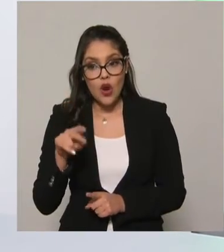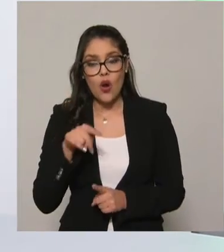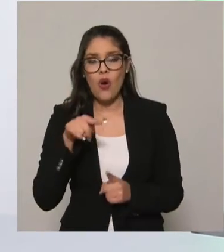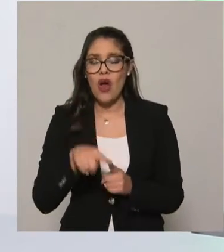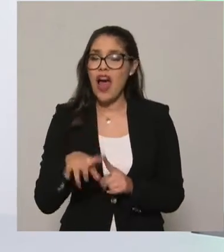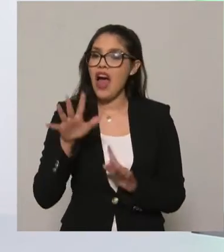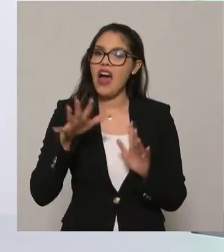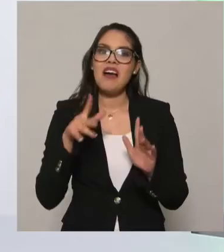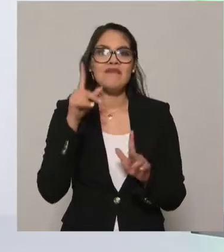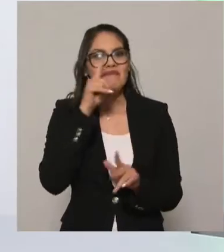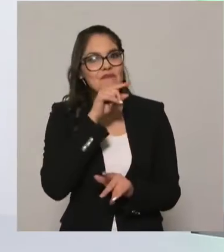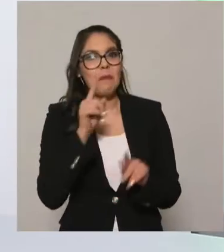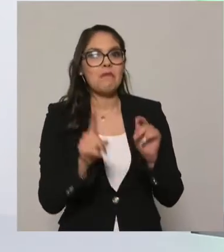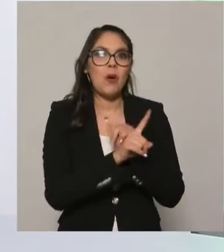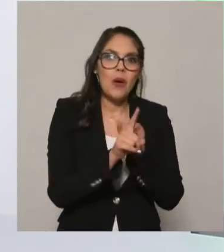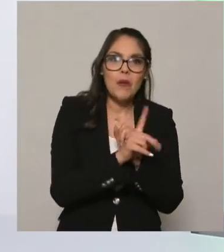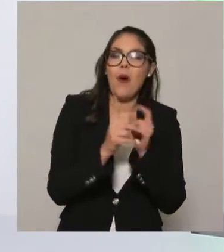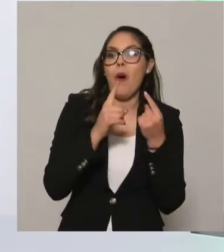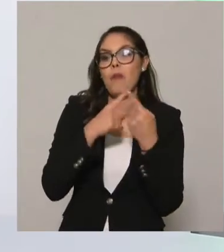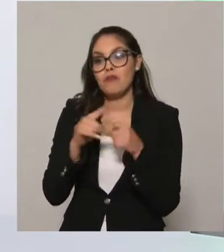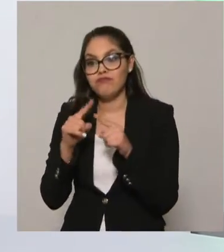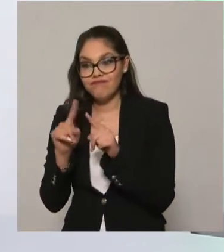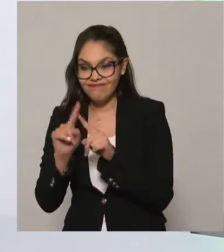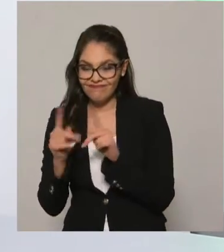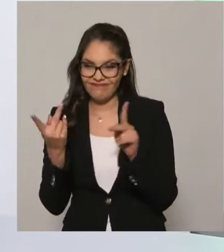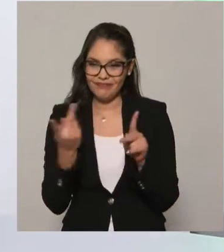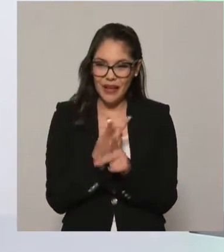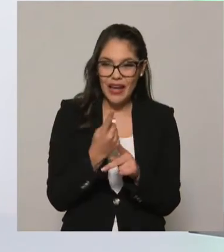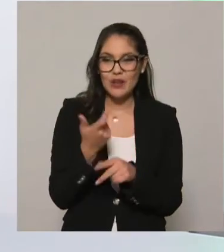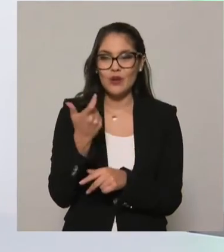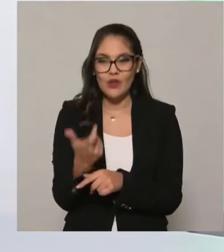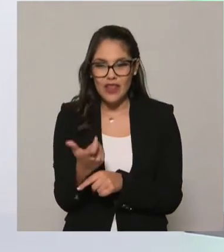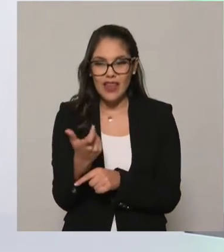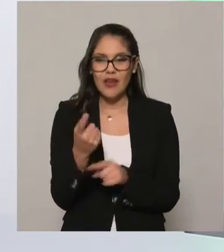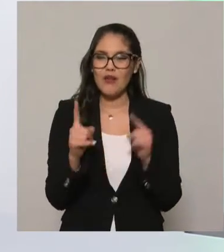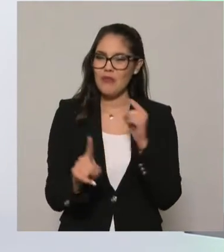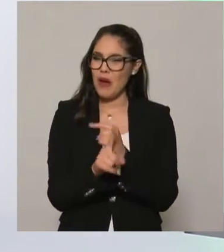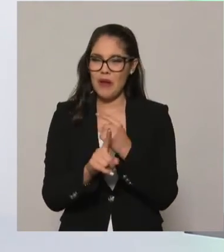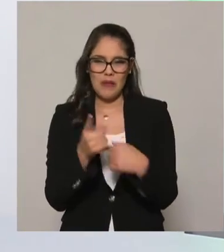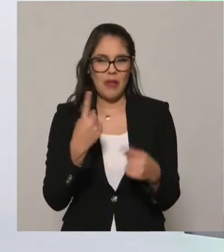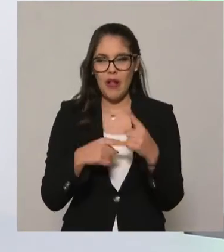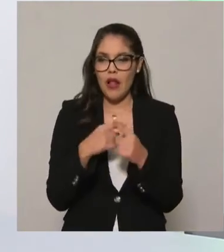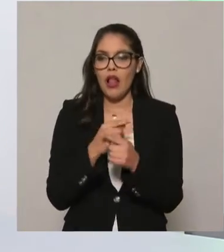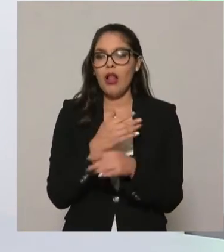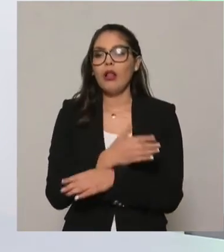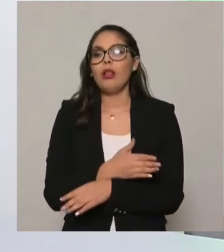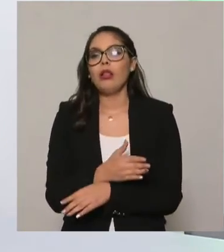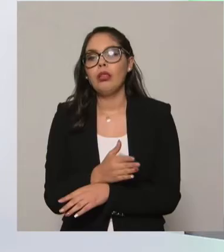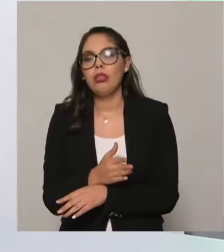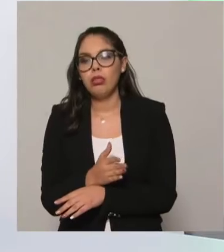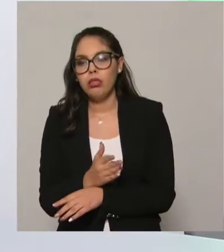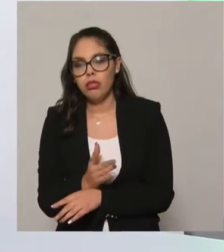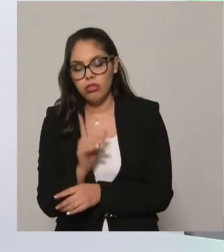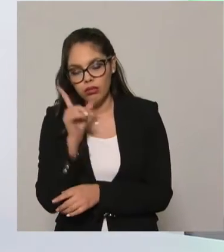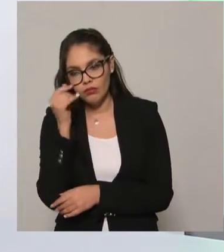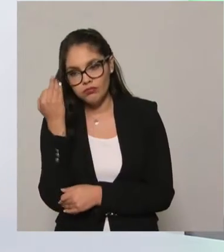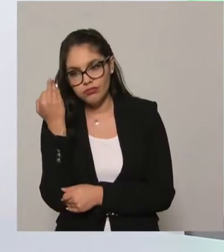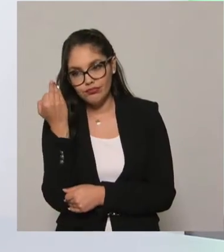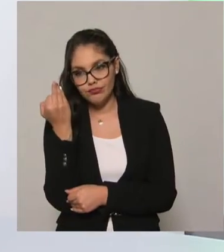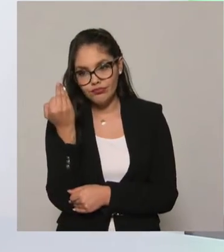distintas circunstancias, sobre todo técnicas, presupuestales, se fue retrasando hasta que ahora